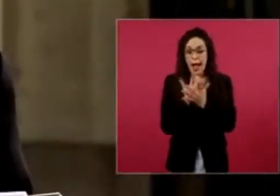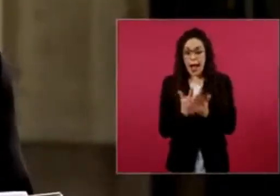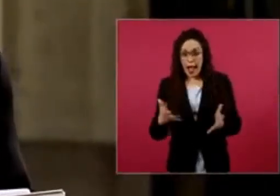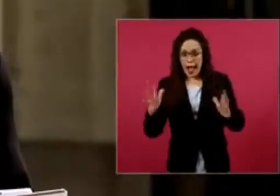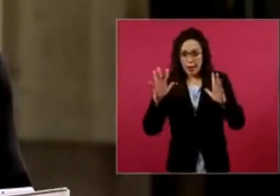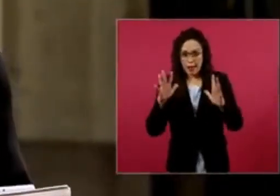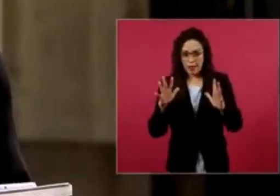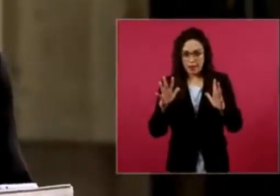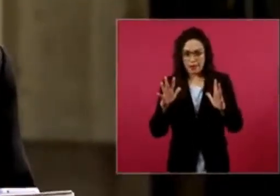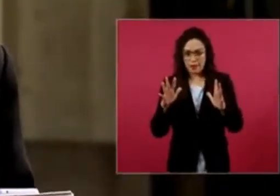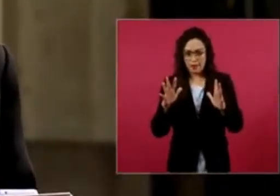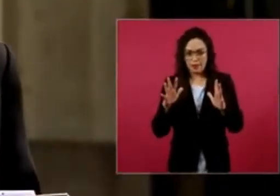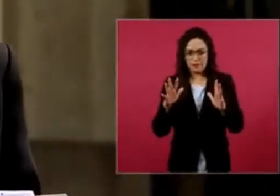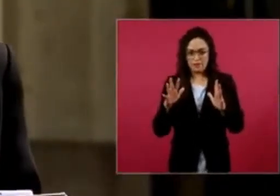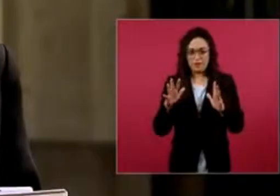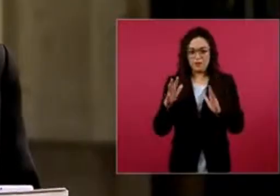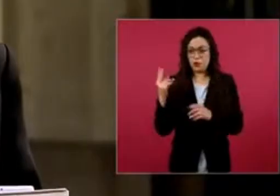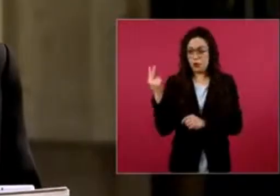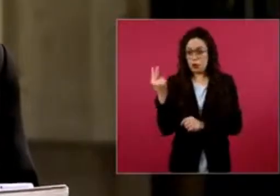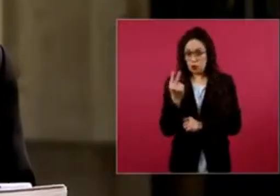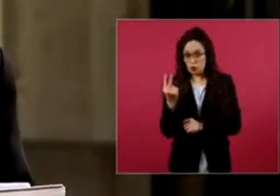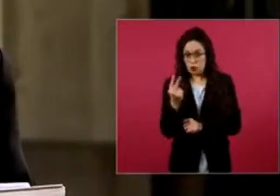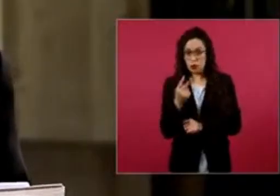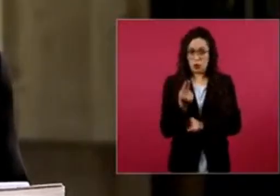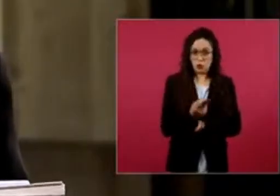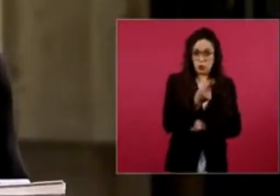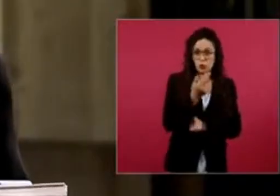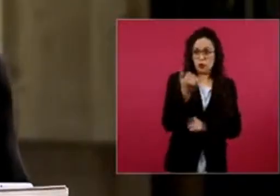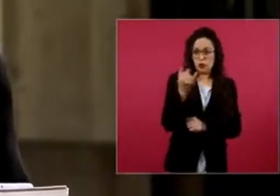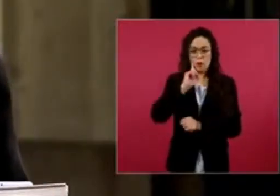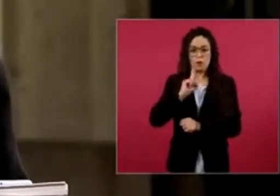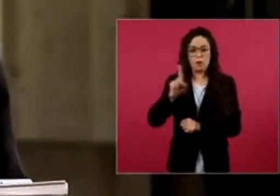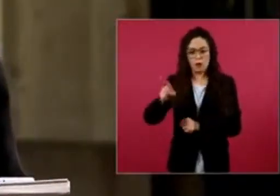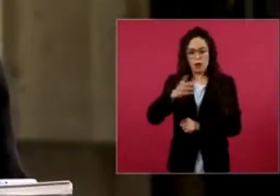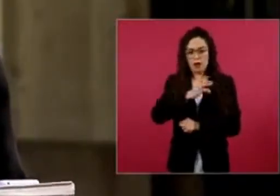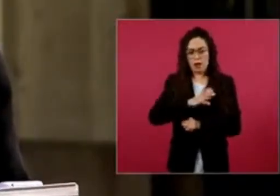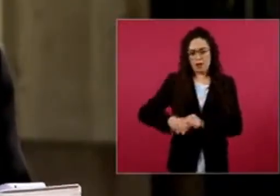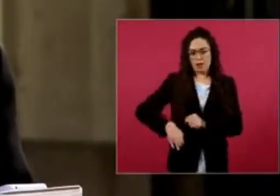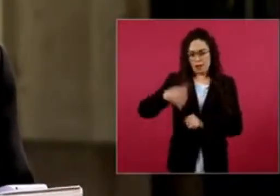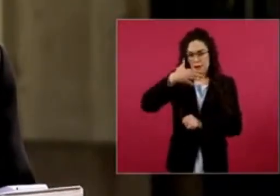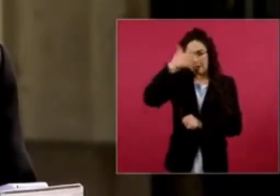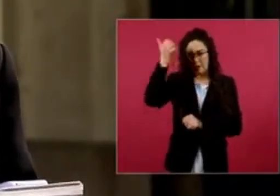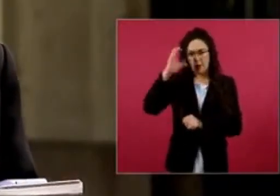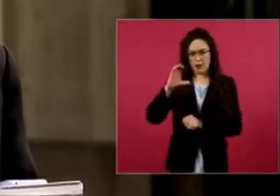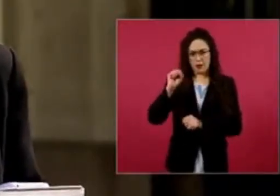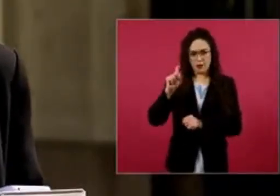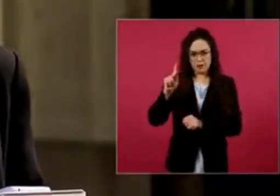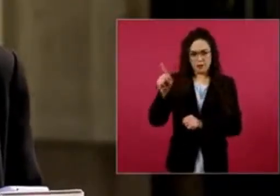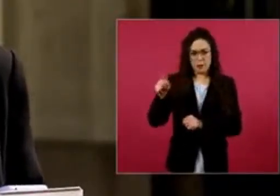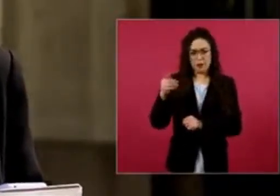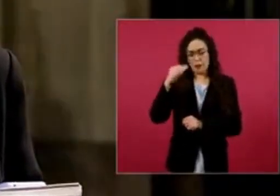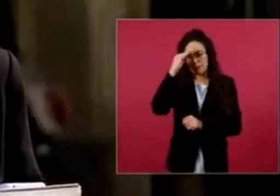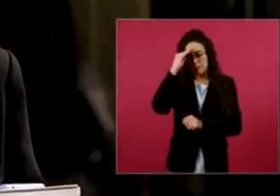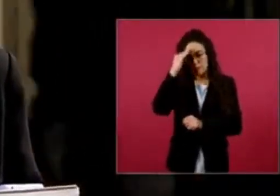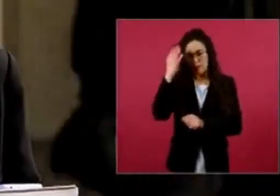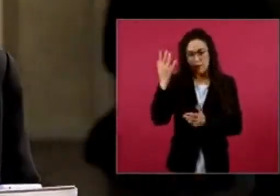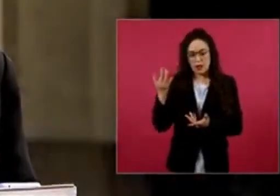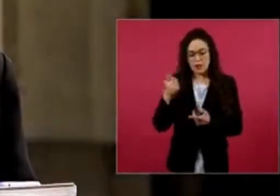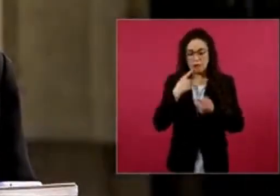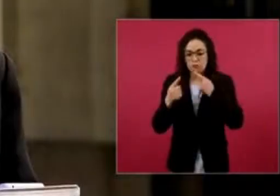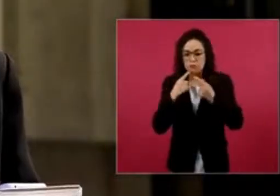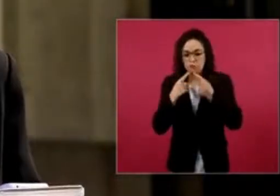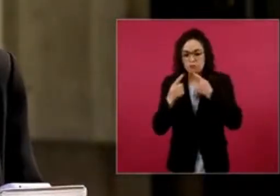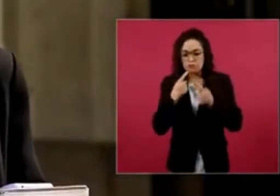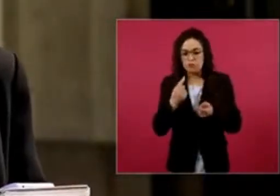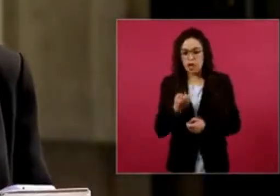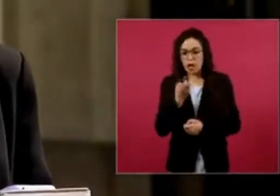Claudia Sheinbaum, han hablado de que no sería necesaria una reforma tributaria en el corto plazo. ¿Prevé que esta estrategia sea suficiente